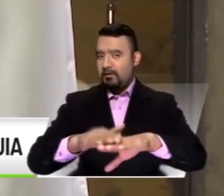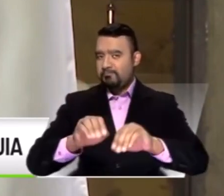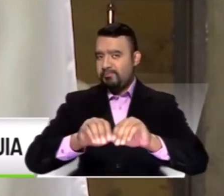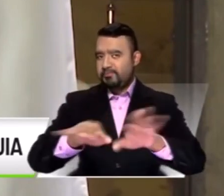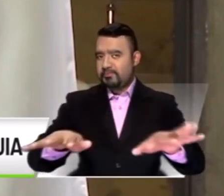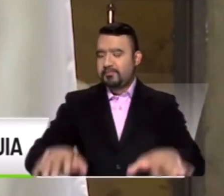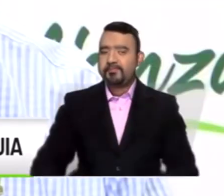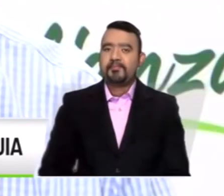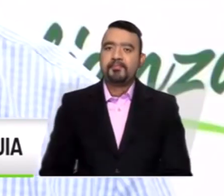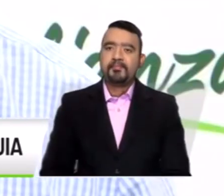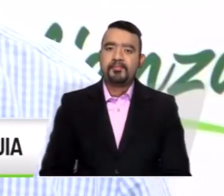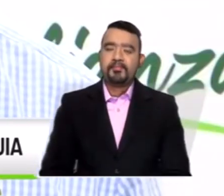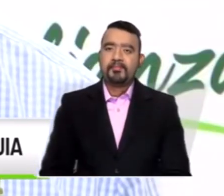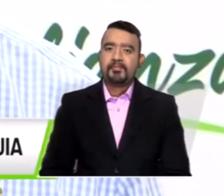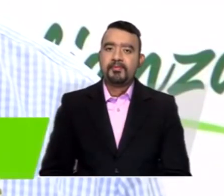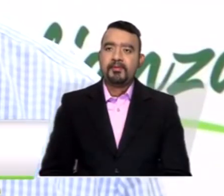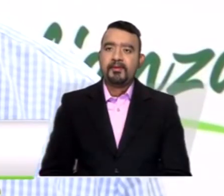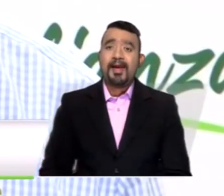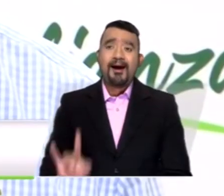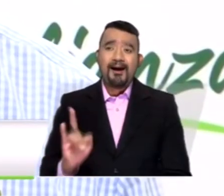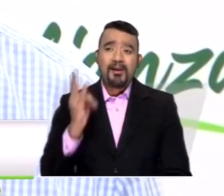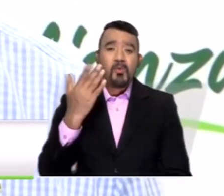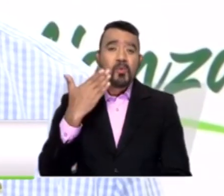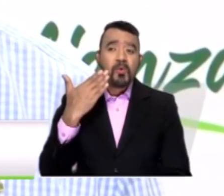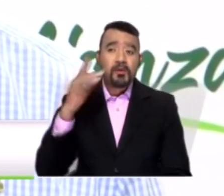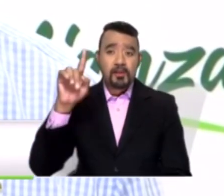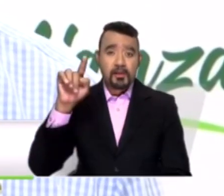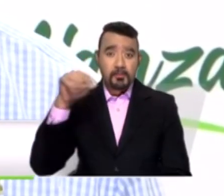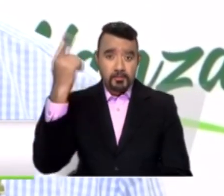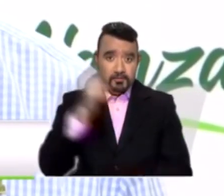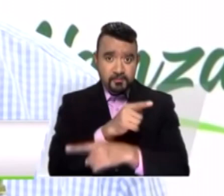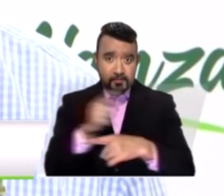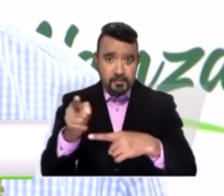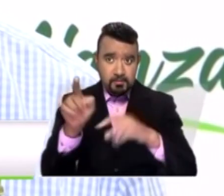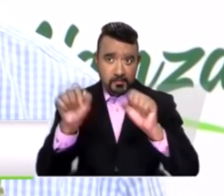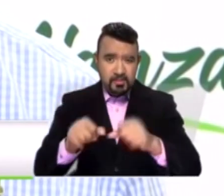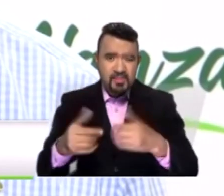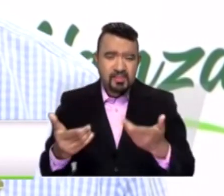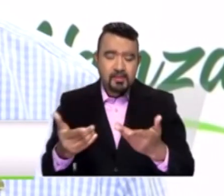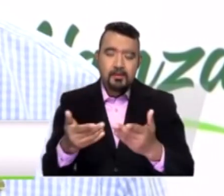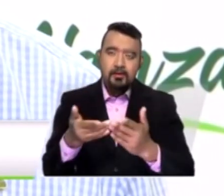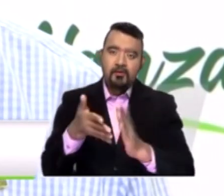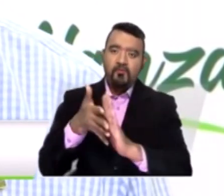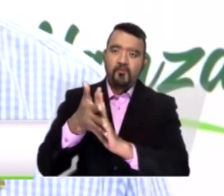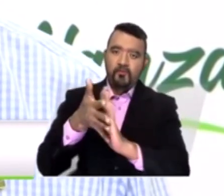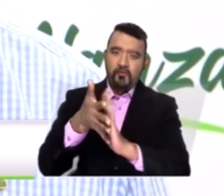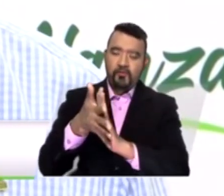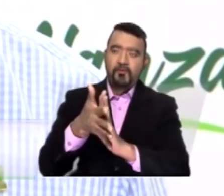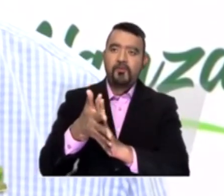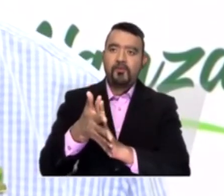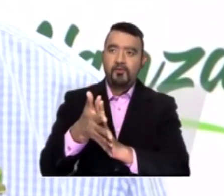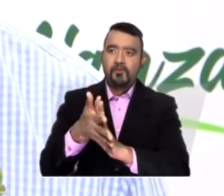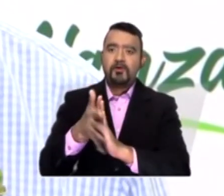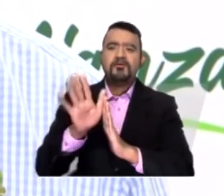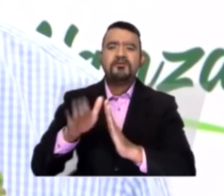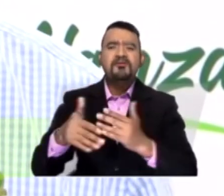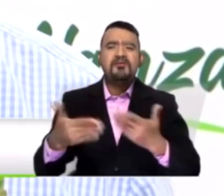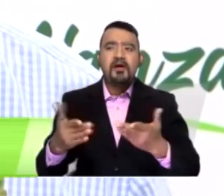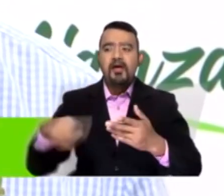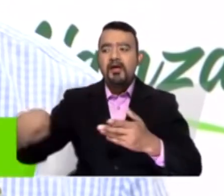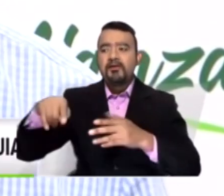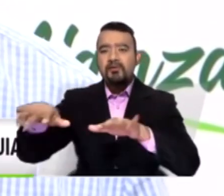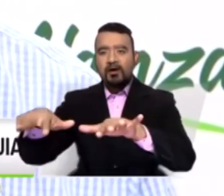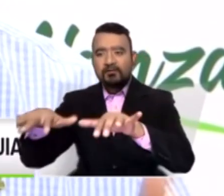de ordenanza muy seguramente la próxima semana se estaría anunciando es el llamado de la asamblea